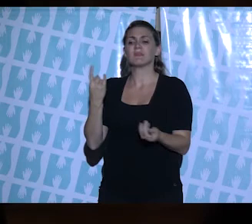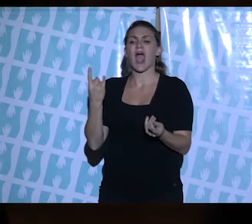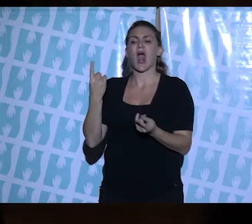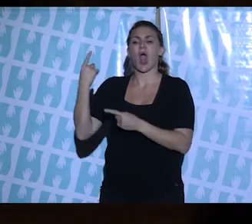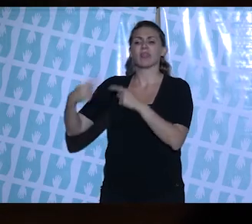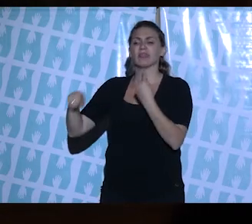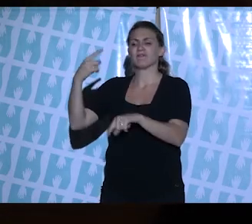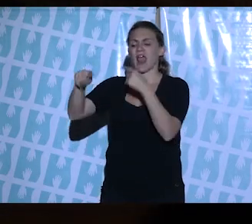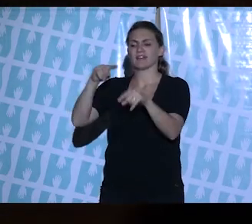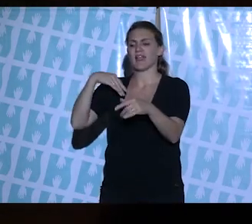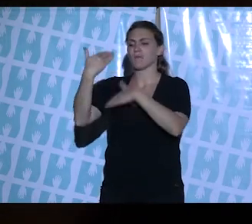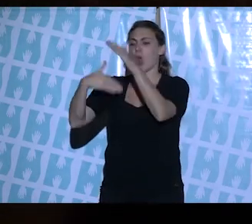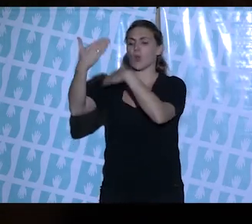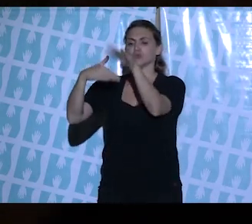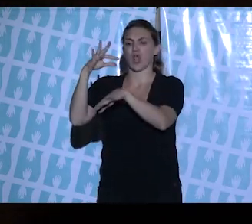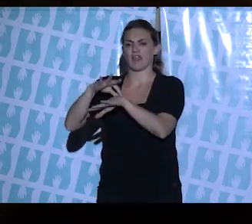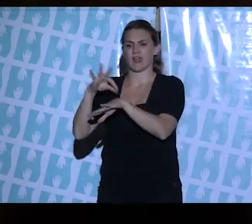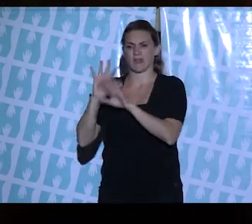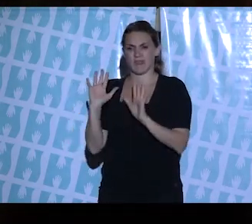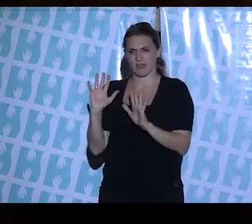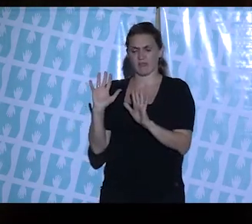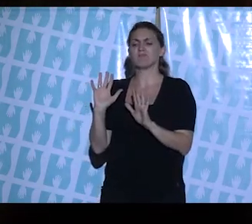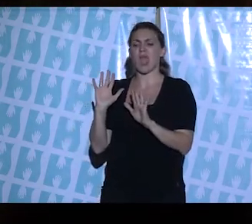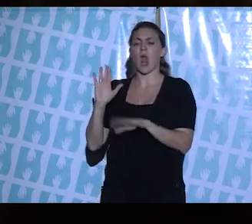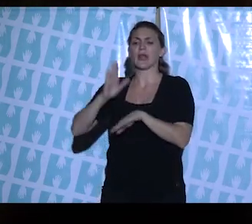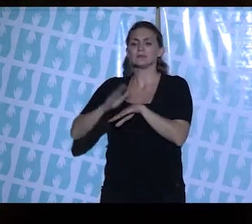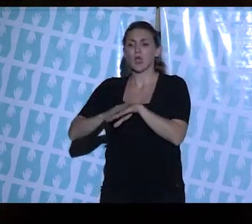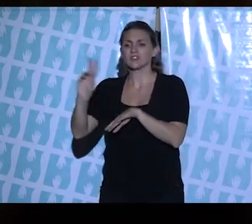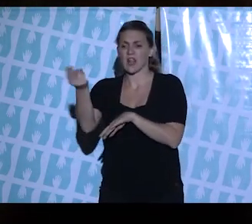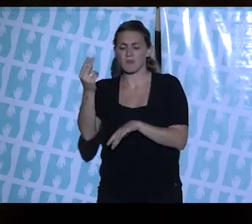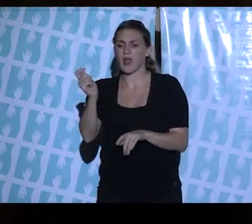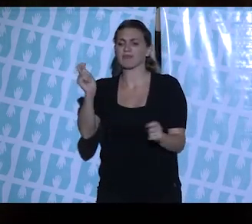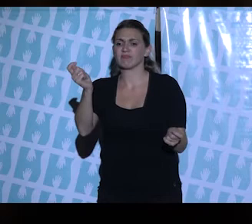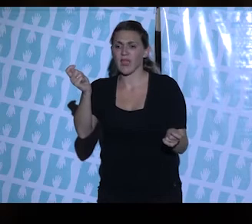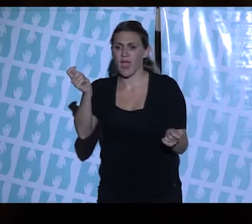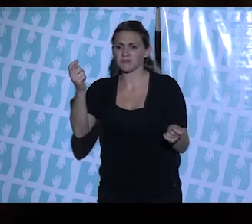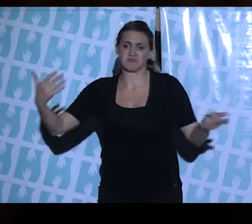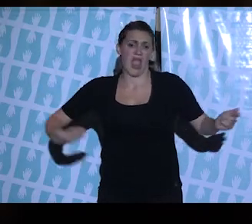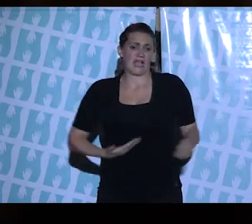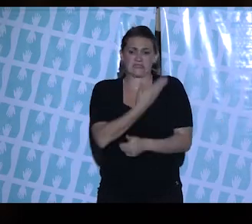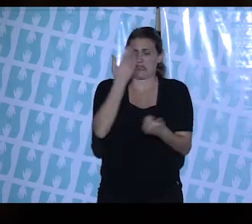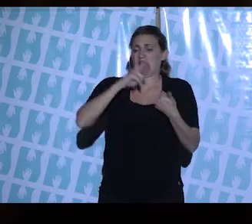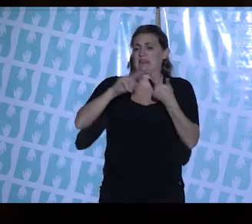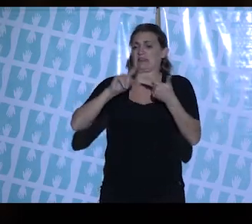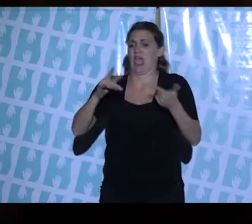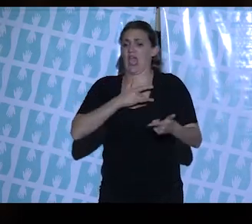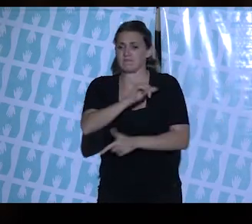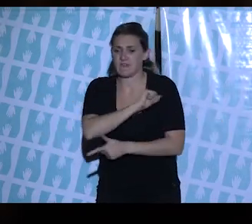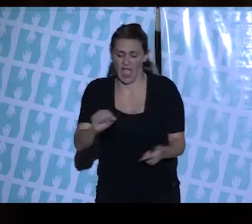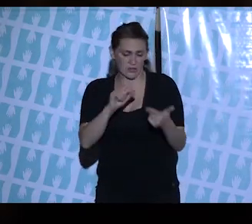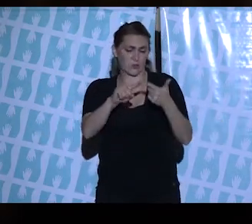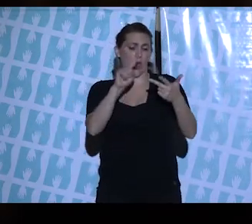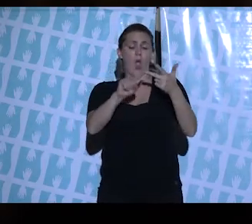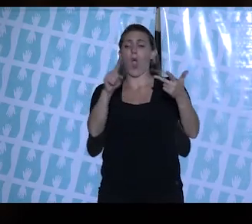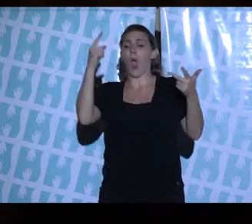de la enfermedad por causas ajenas a la enfermedad de Parkinson, o un accidente automovilístico, o un infarto, o un